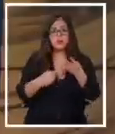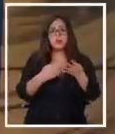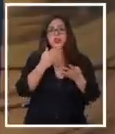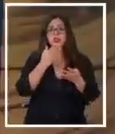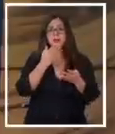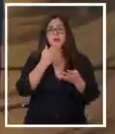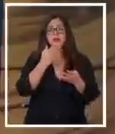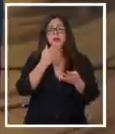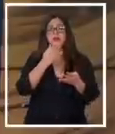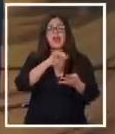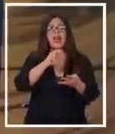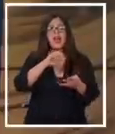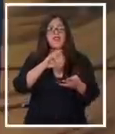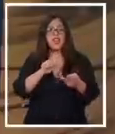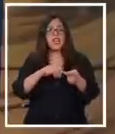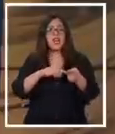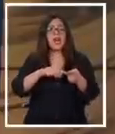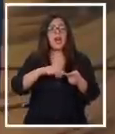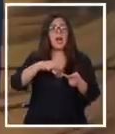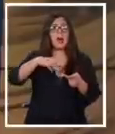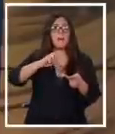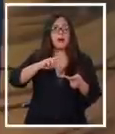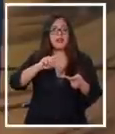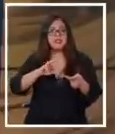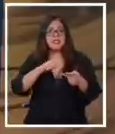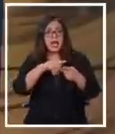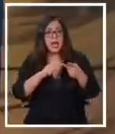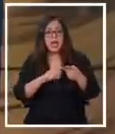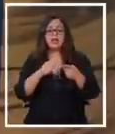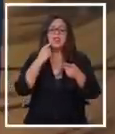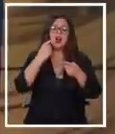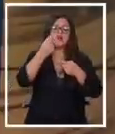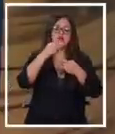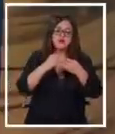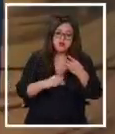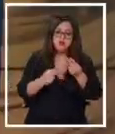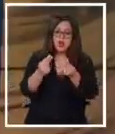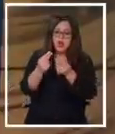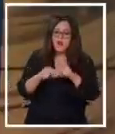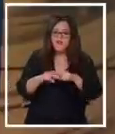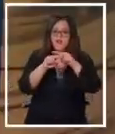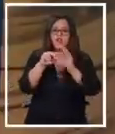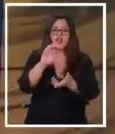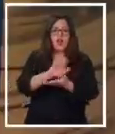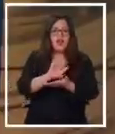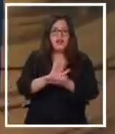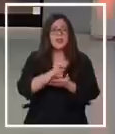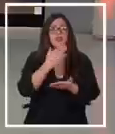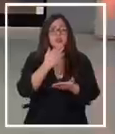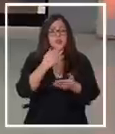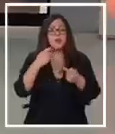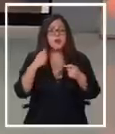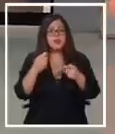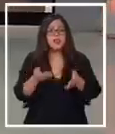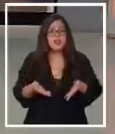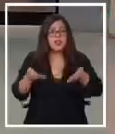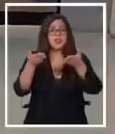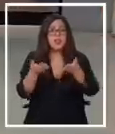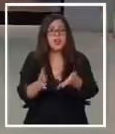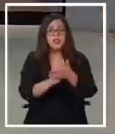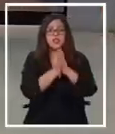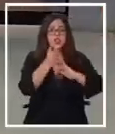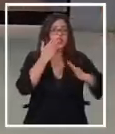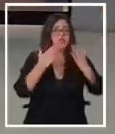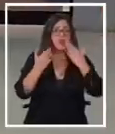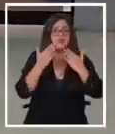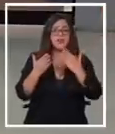el día viernes justamente para revisar el estado de las arcas fiscales estamos tratando y vamos a entregar todos los